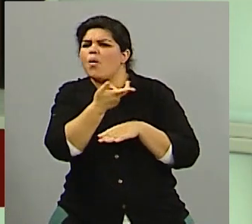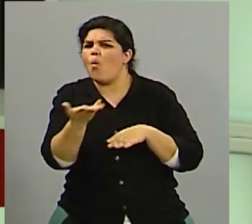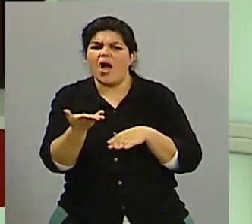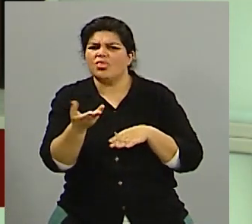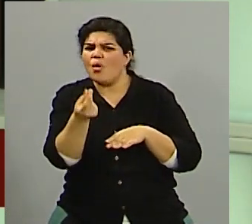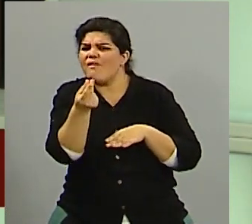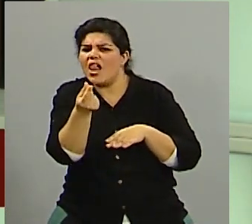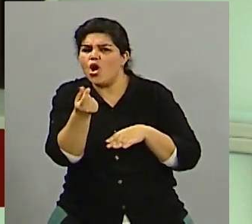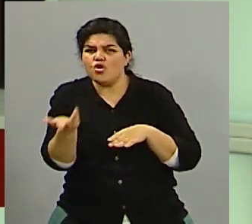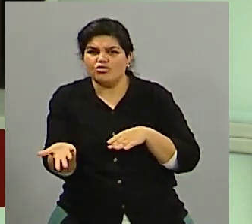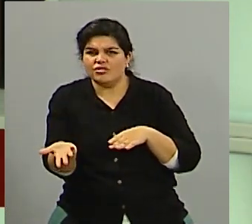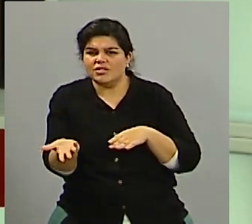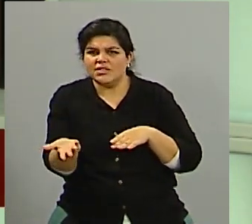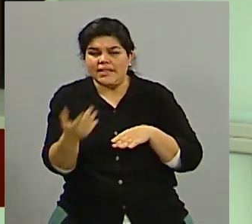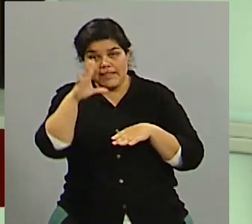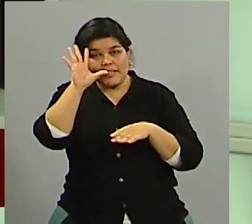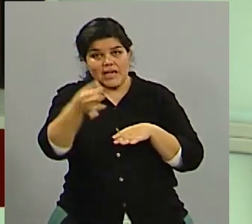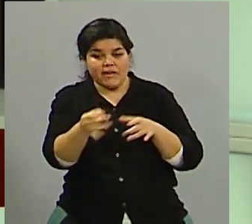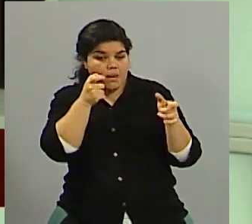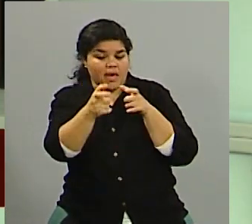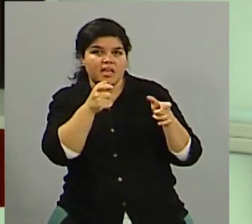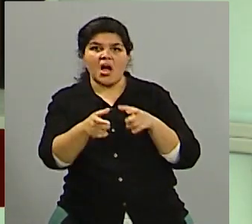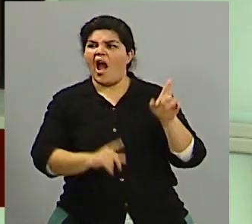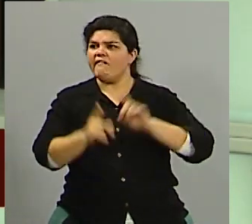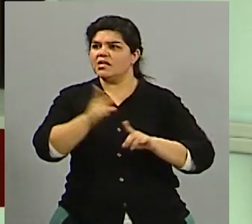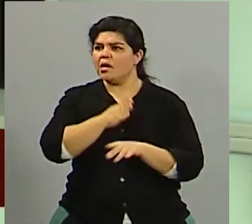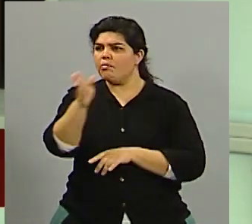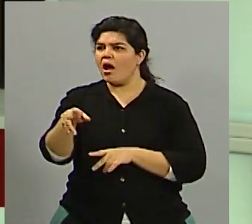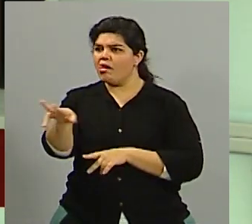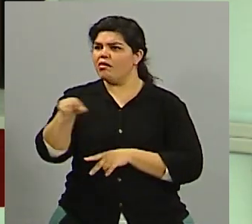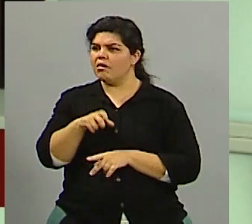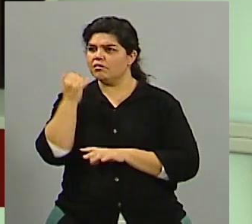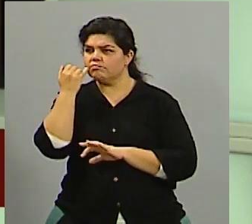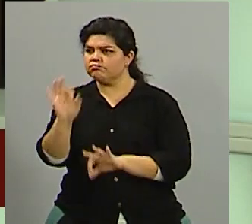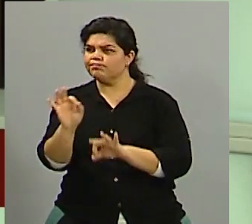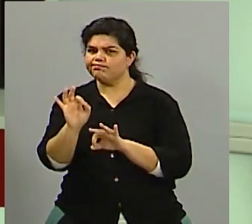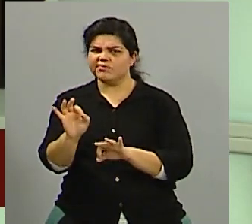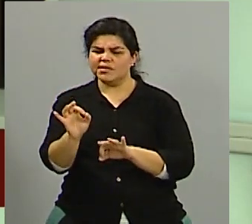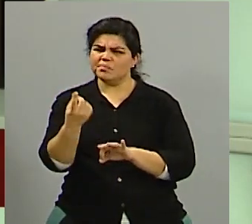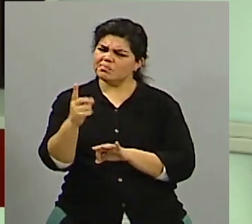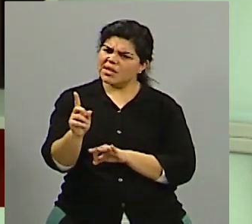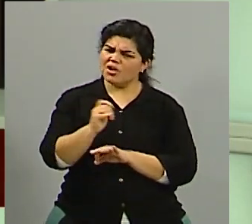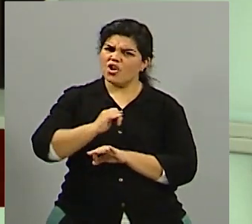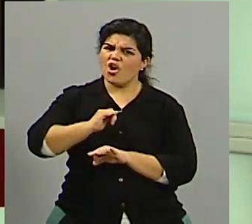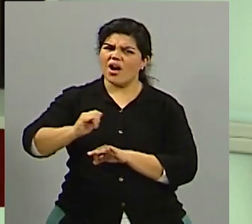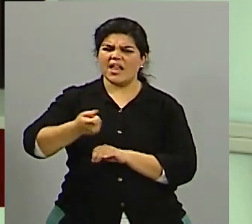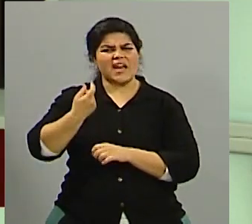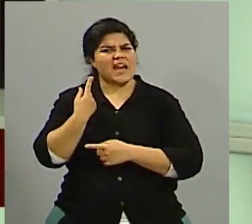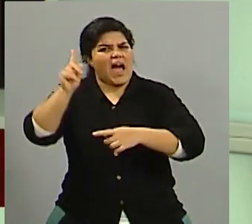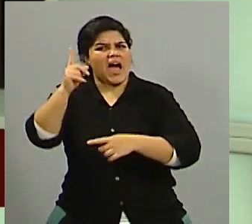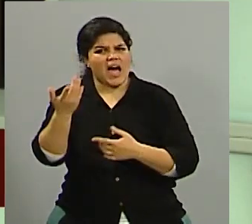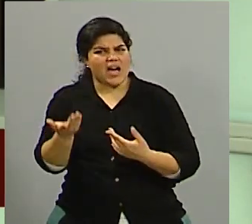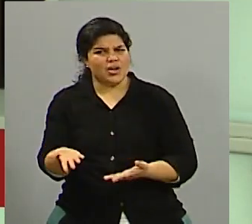se tenga ese valor de referencia, porque muchos también van y cobran y por ahí se pueden encontrar con alguna novedad, tener en cuenta cuánto es la